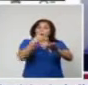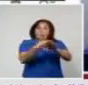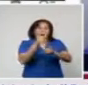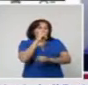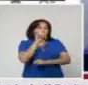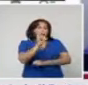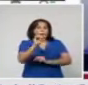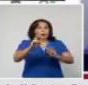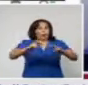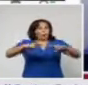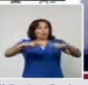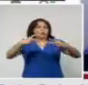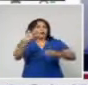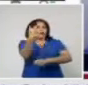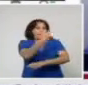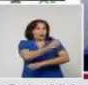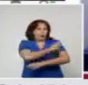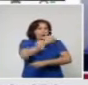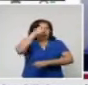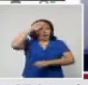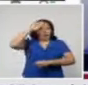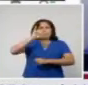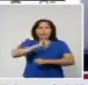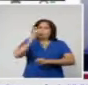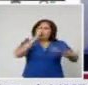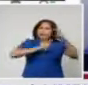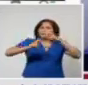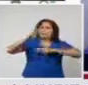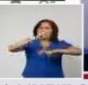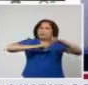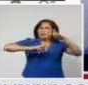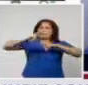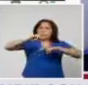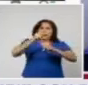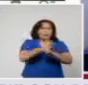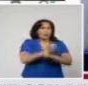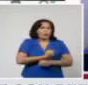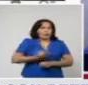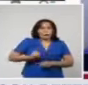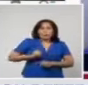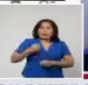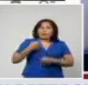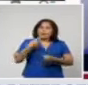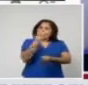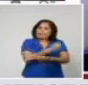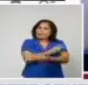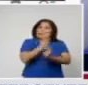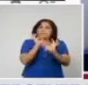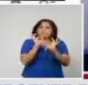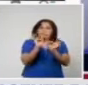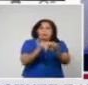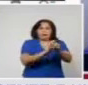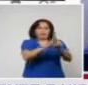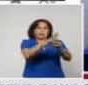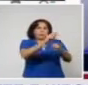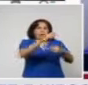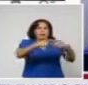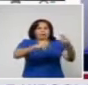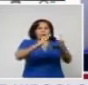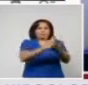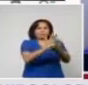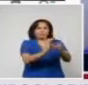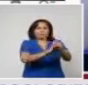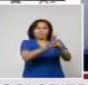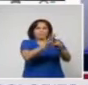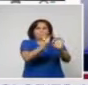segunda vacuna, y es que Cuba también trabaja intensamente en el desarrollo de la vacuna específica contra la COVID-19.